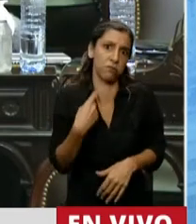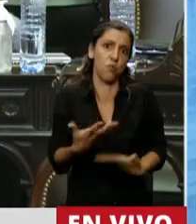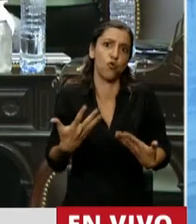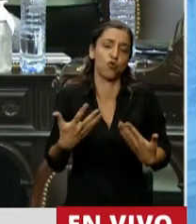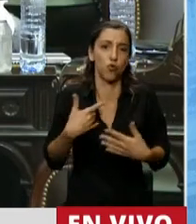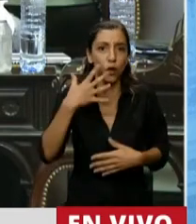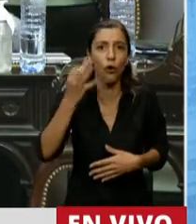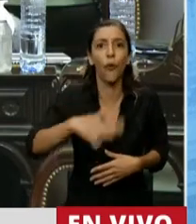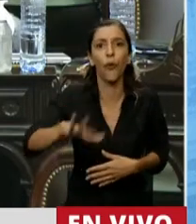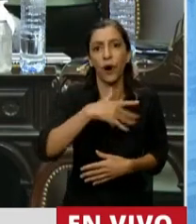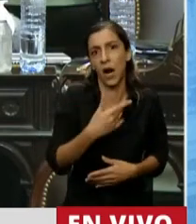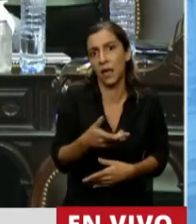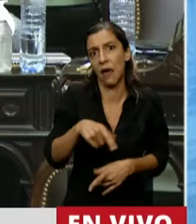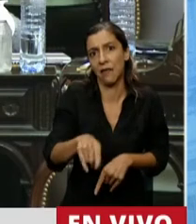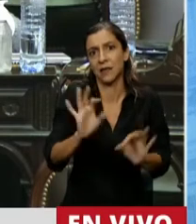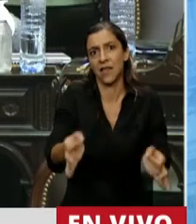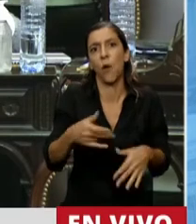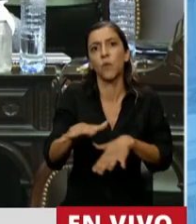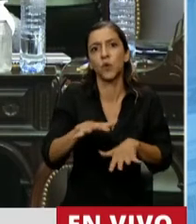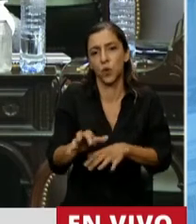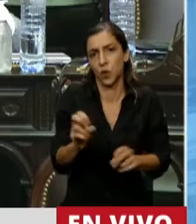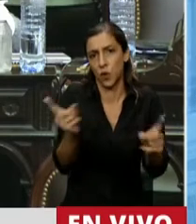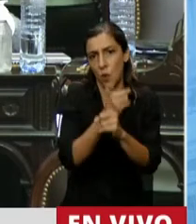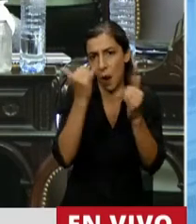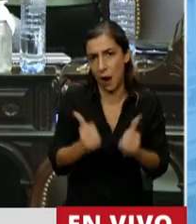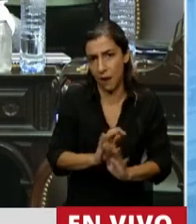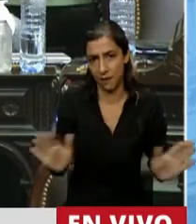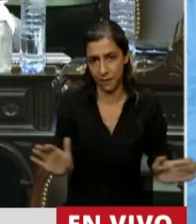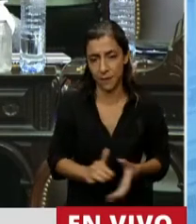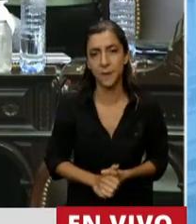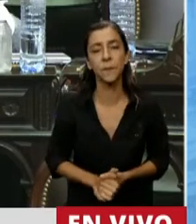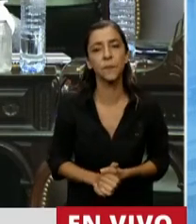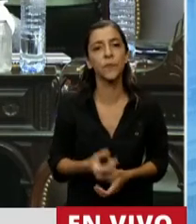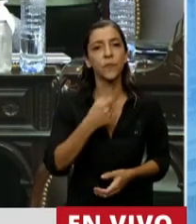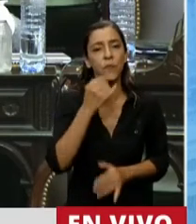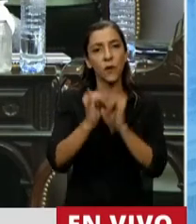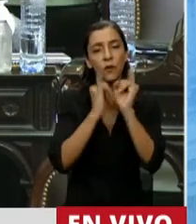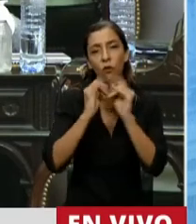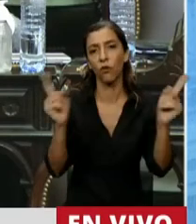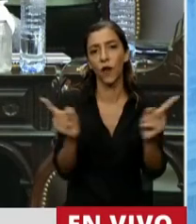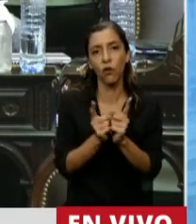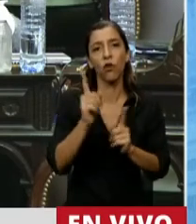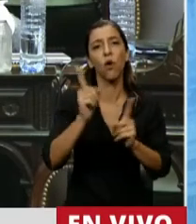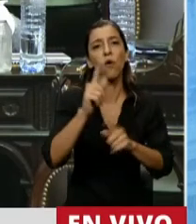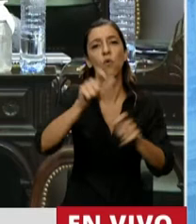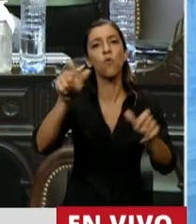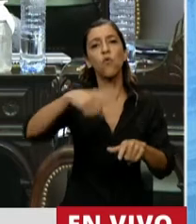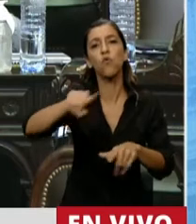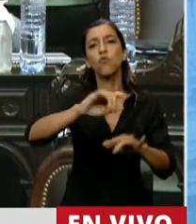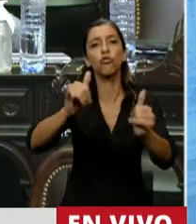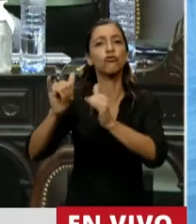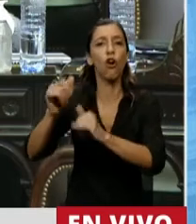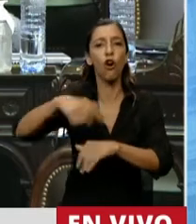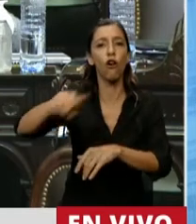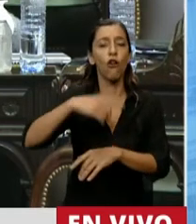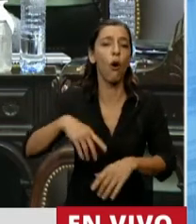vemos la realidad de lo que estamos tratando hoy en este recinto. Quiero contarles brevemente a los jóvenes que están afuera esperando que el Senado convierta